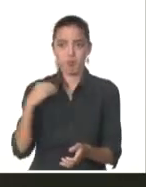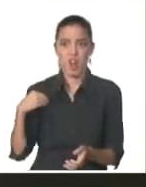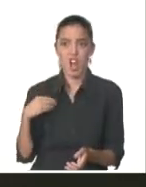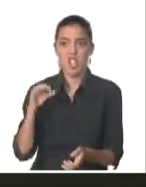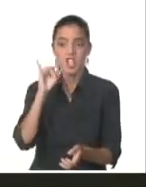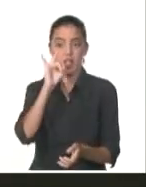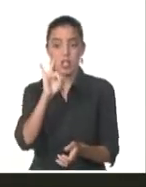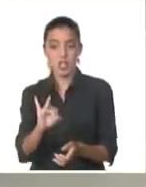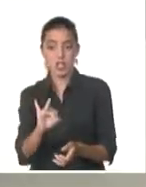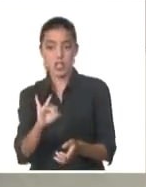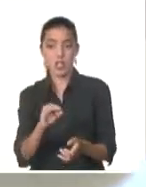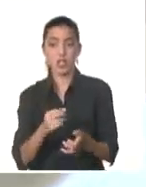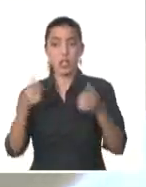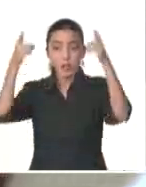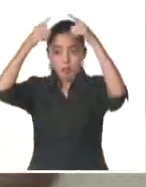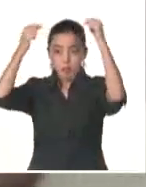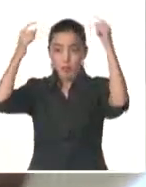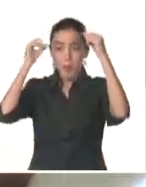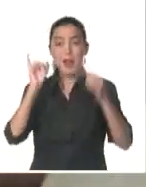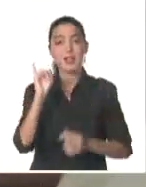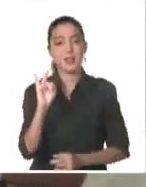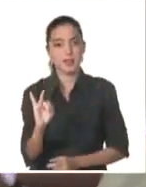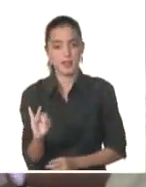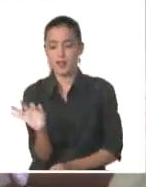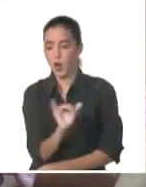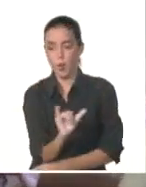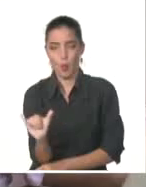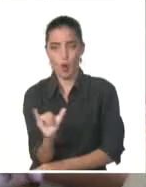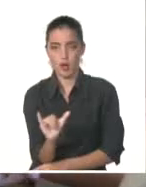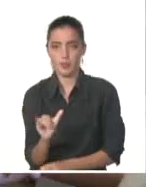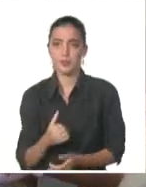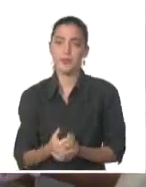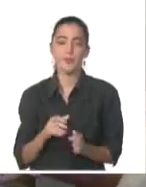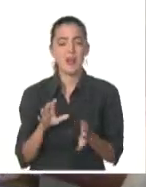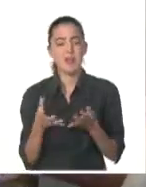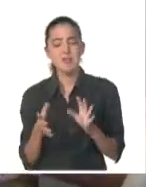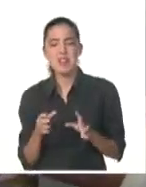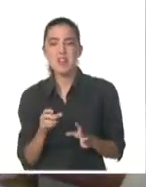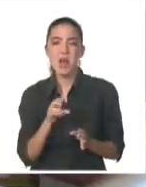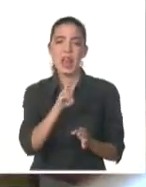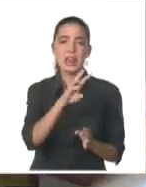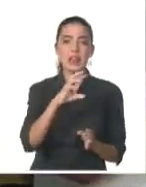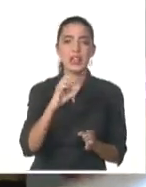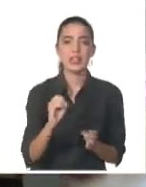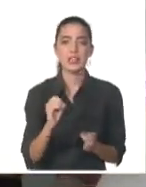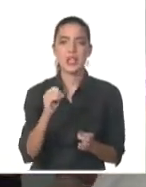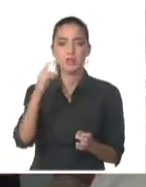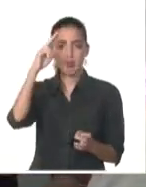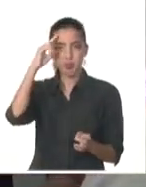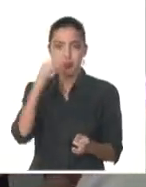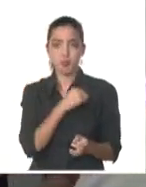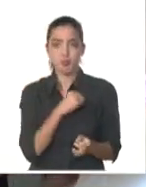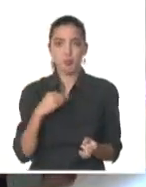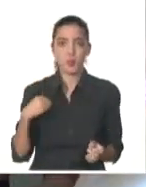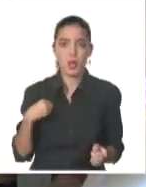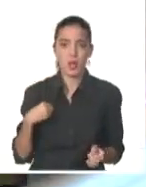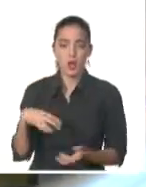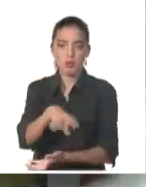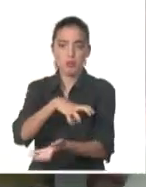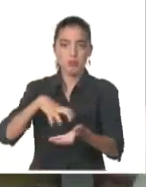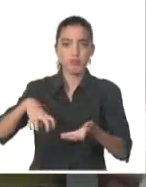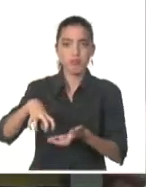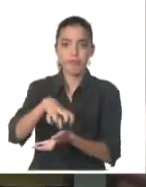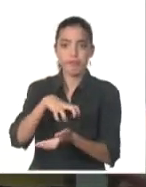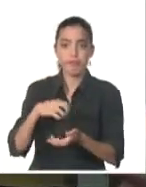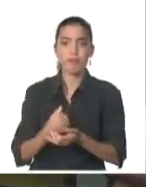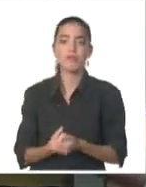personal mío calificado también está allí. Tenemos brigada médica, alrededor de 30 médicos acá, tenemos un puesto médico completo montado donde le estamos dando